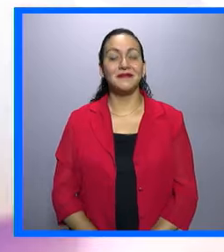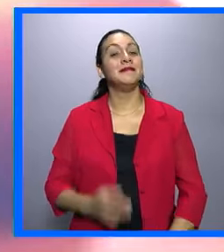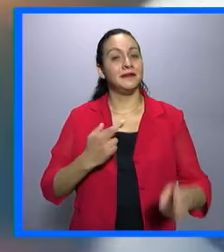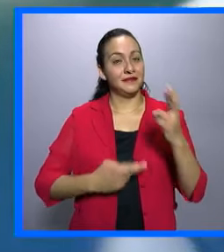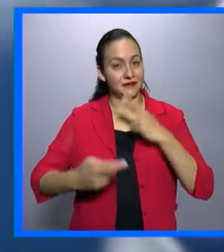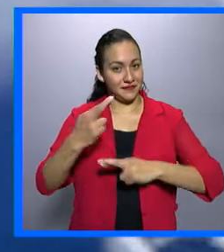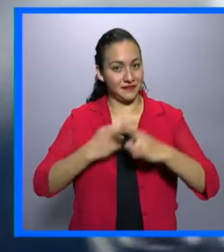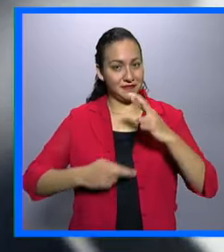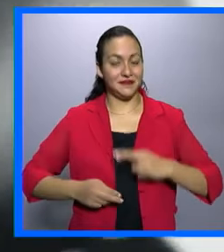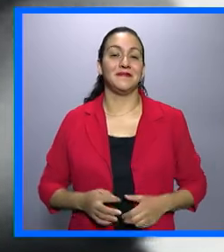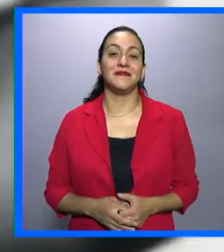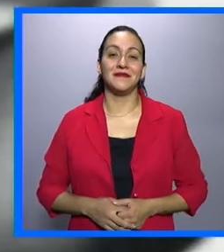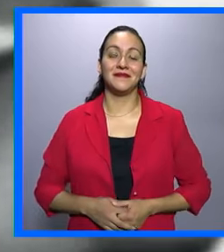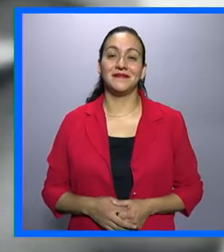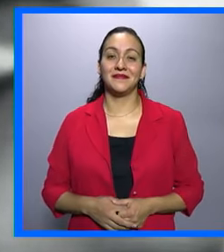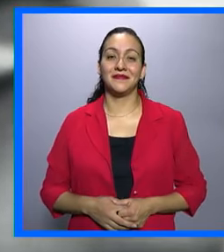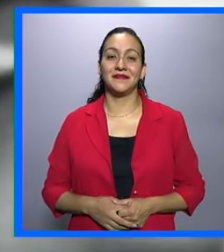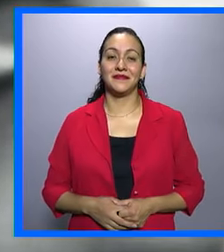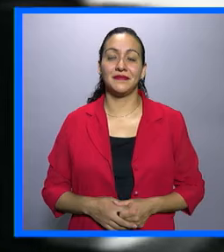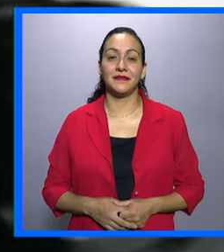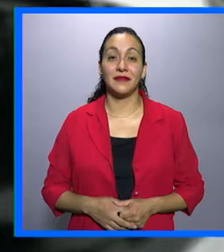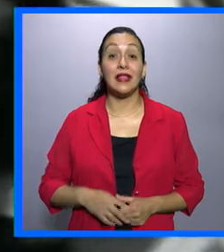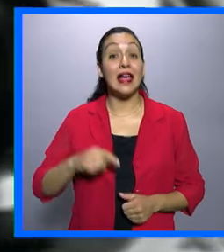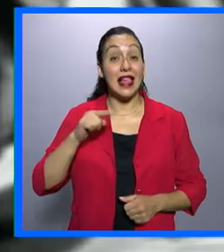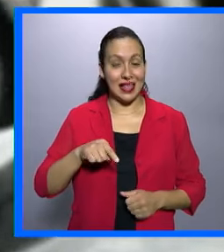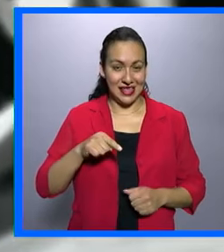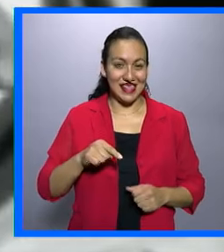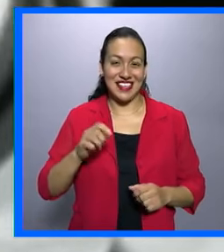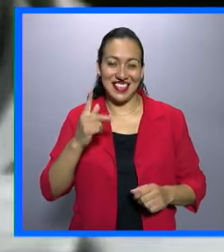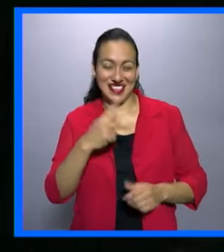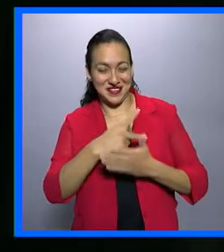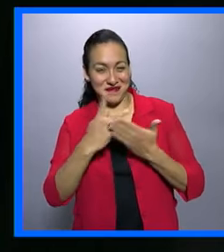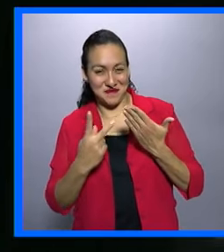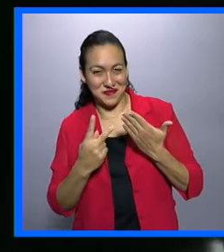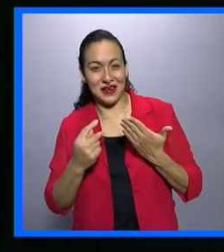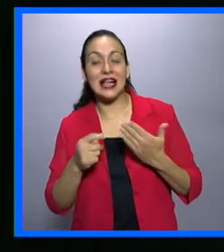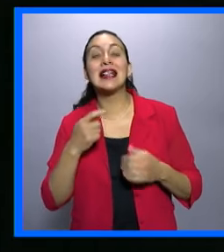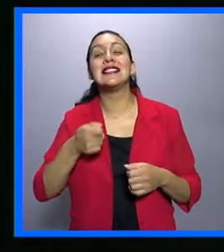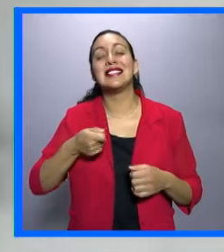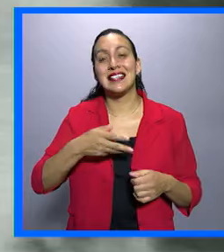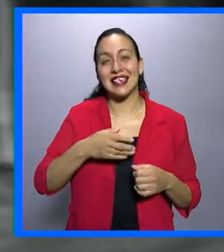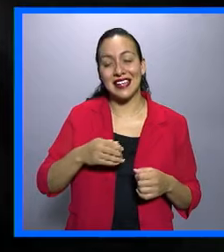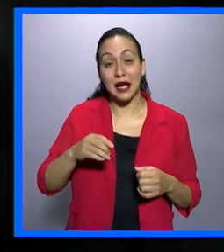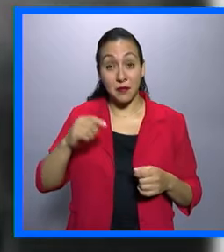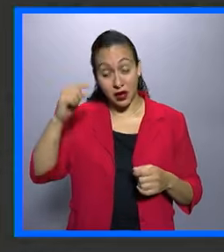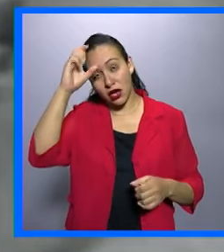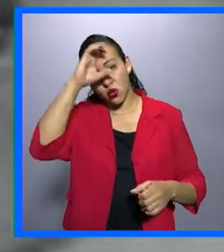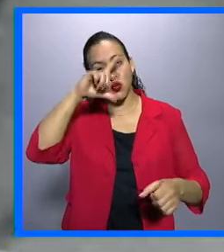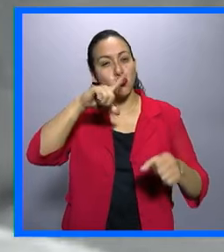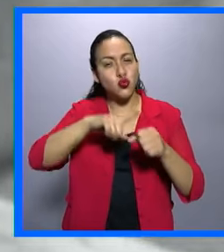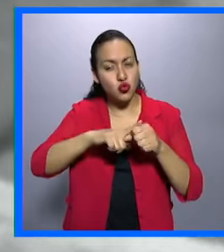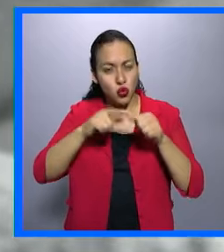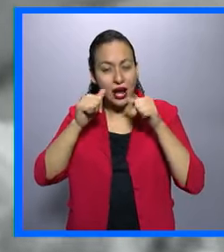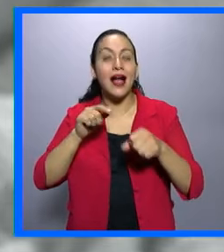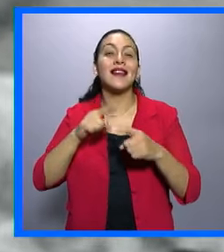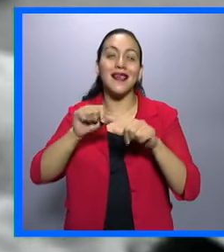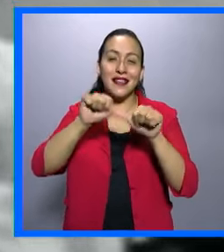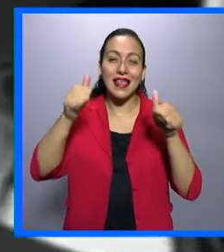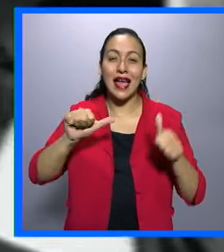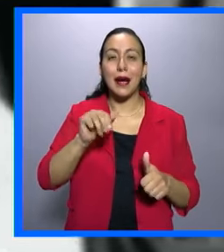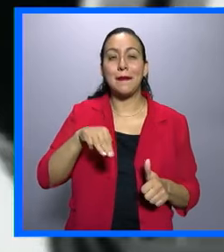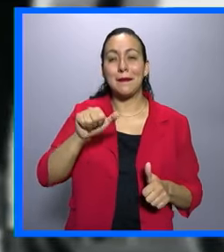Al regresar, nuestra sección Derecho a la Cultura rinde homenaje de Día de Muertos a la artista